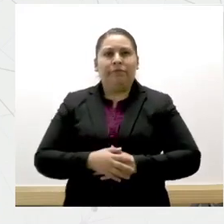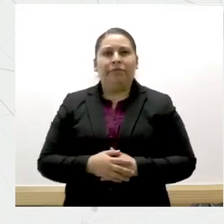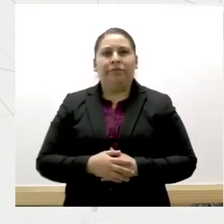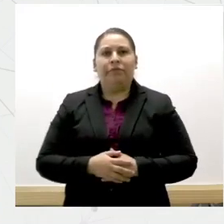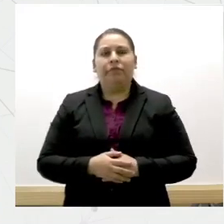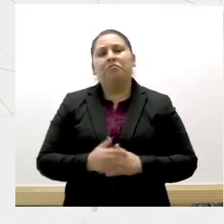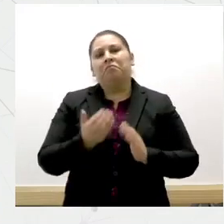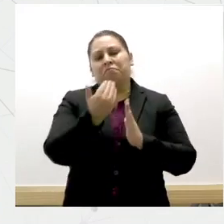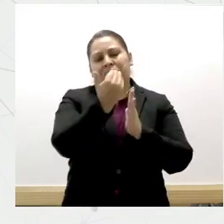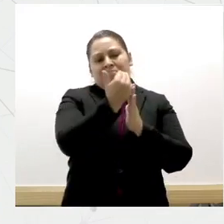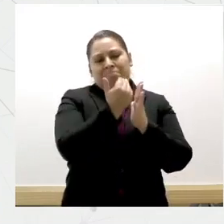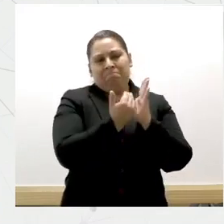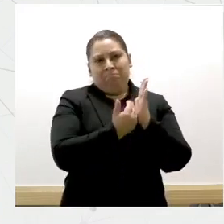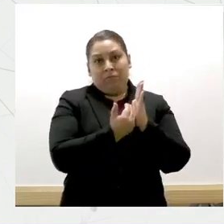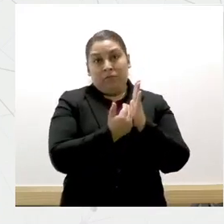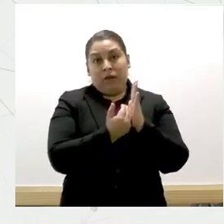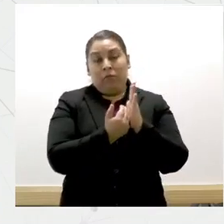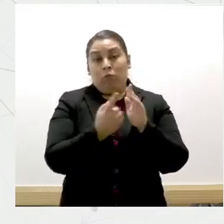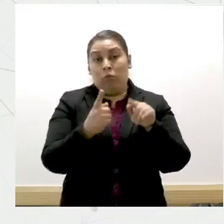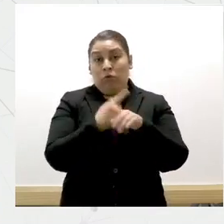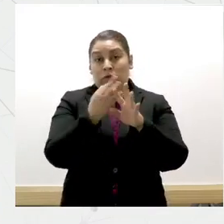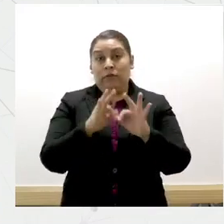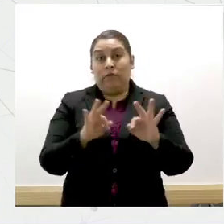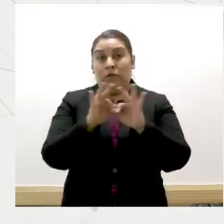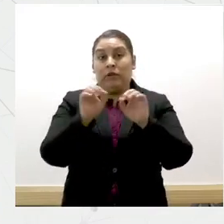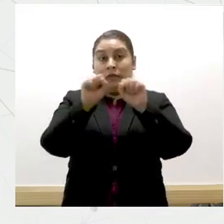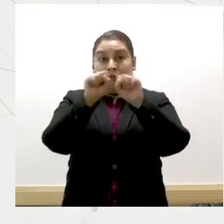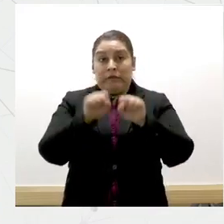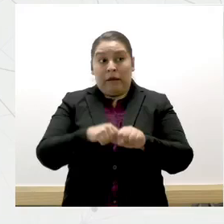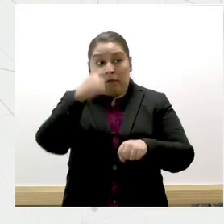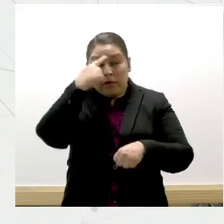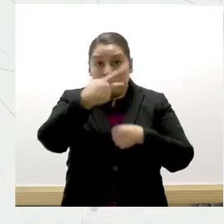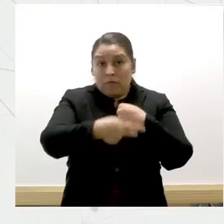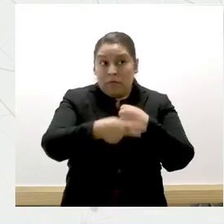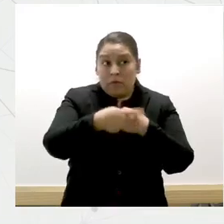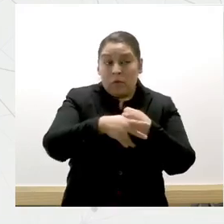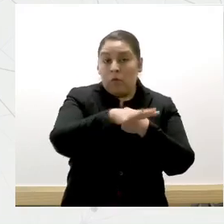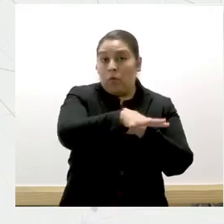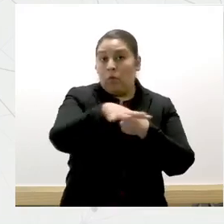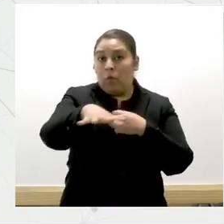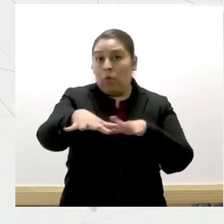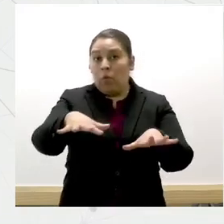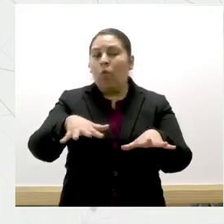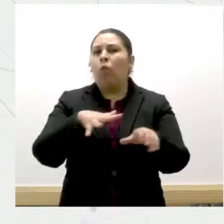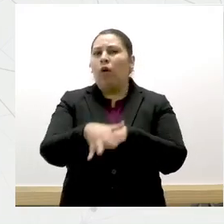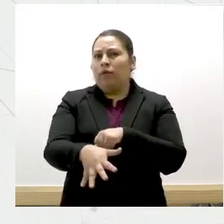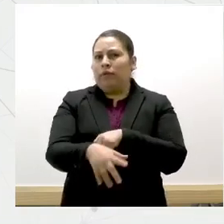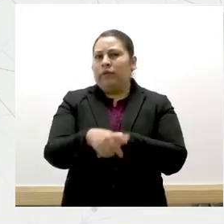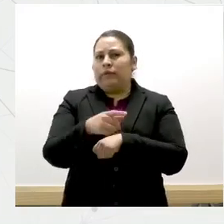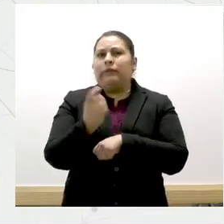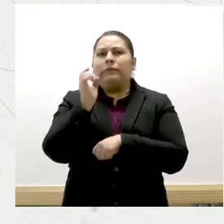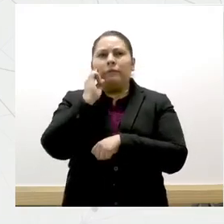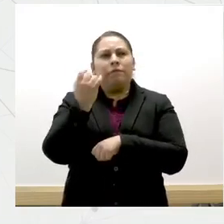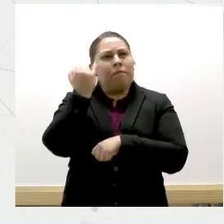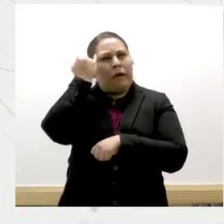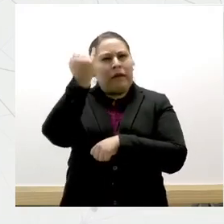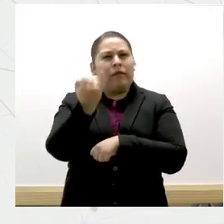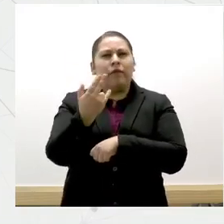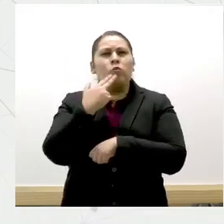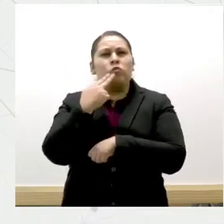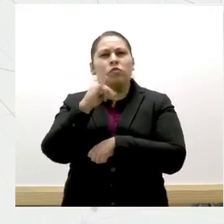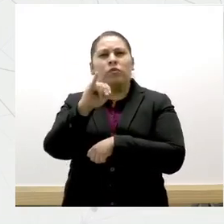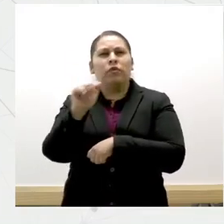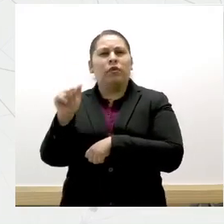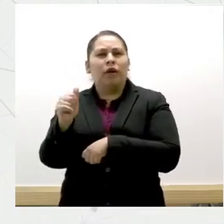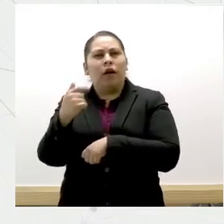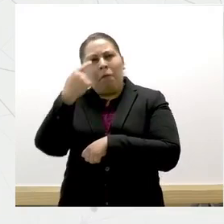4 esquemas de sistemas de riesgo, ¿no? Es decir, ¿qué usos cogemos y clasificamos? ¿Cuáles son los posibles usos de la inteligencia artificial?